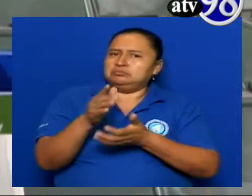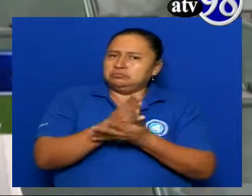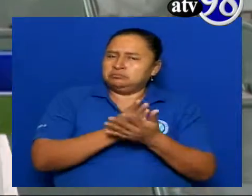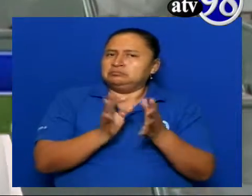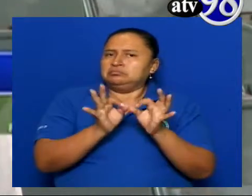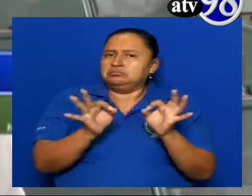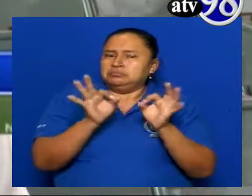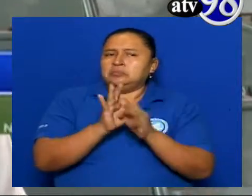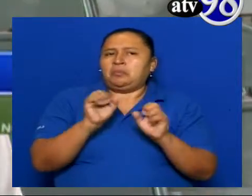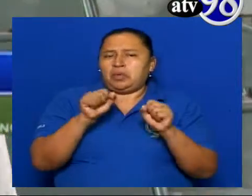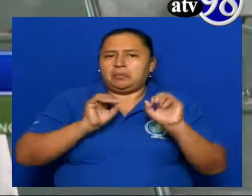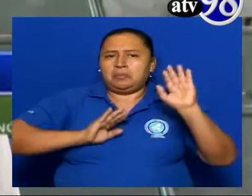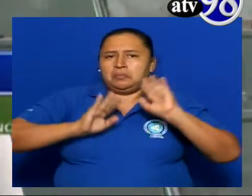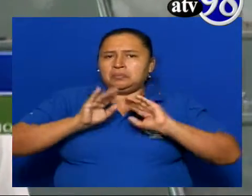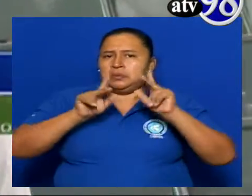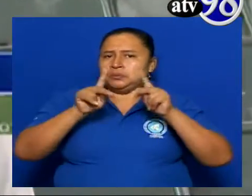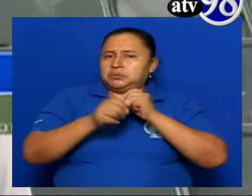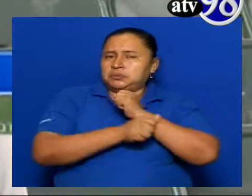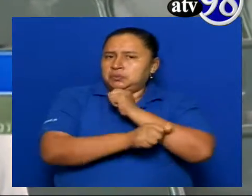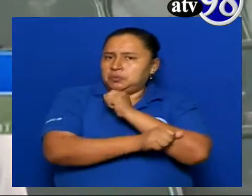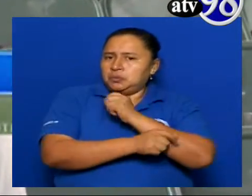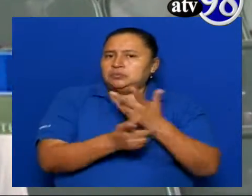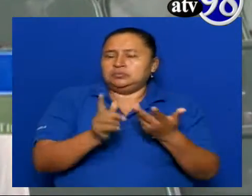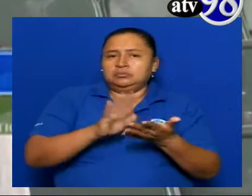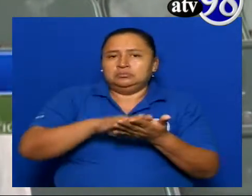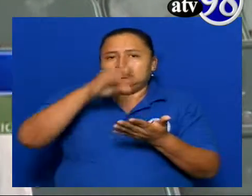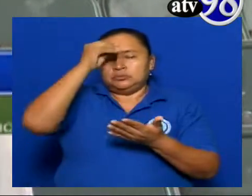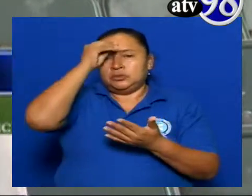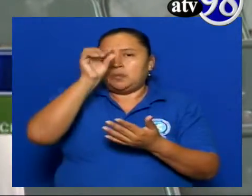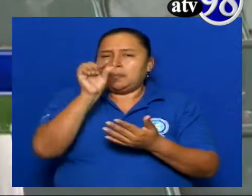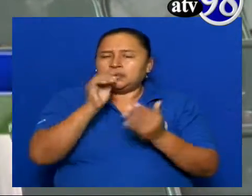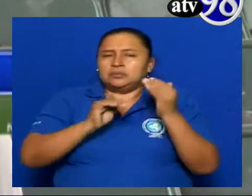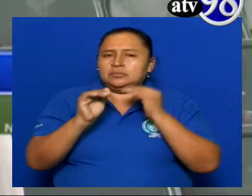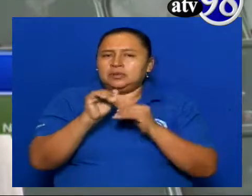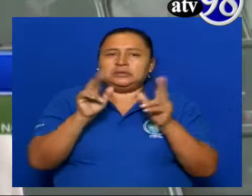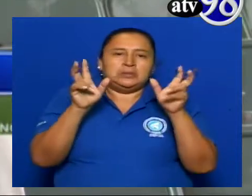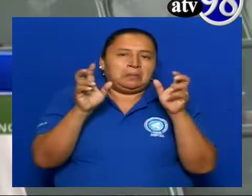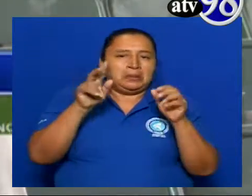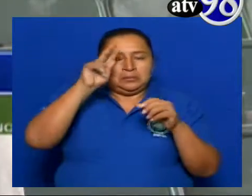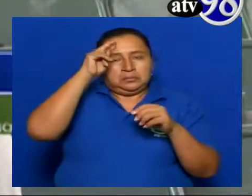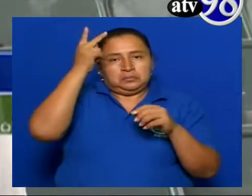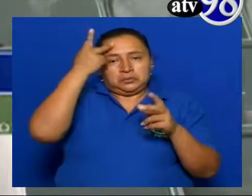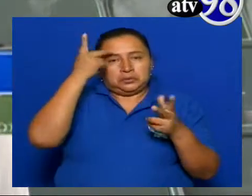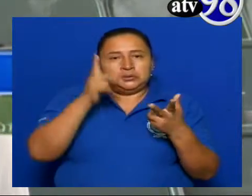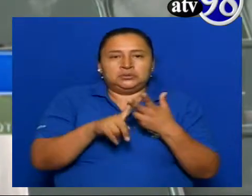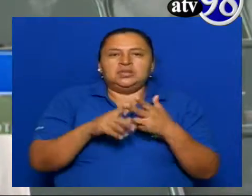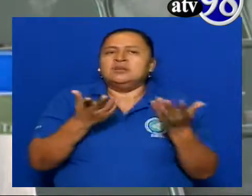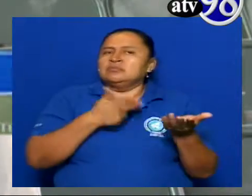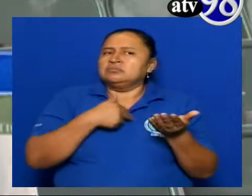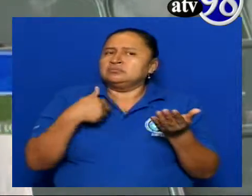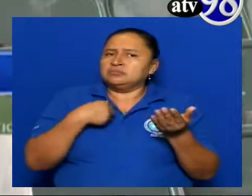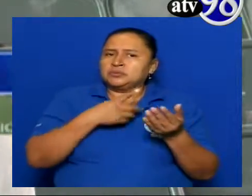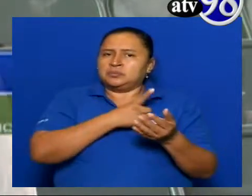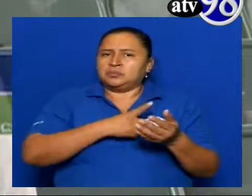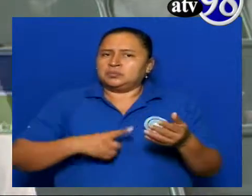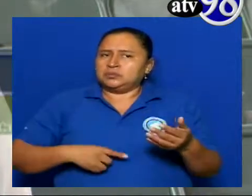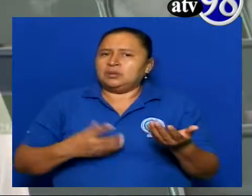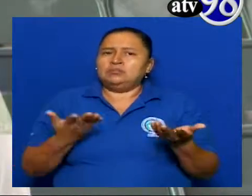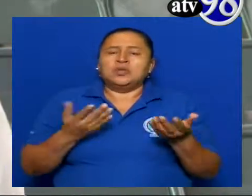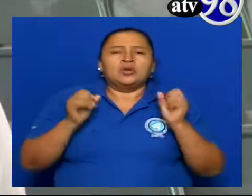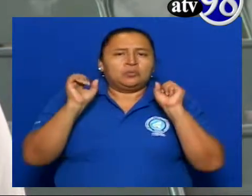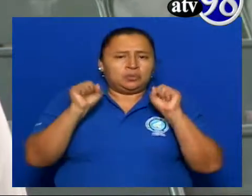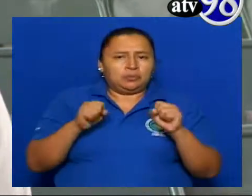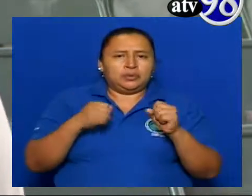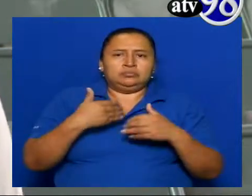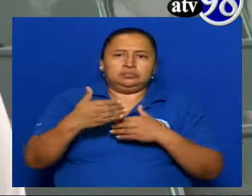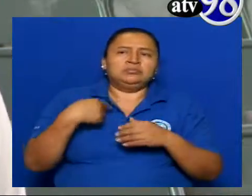podemos participar los estudiantes y aprender un poco más sobre la política, qué hacen los diputados y cómo se puede llegar a ser a